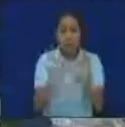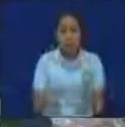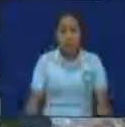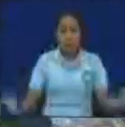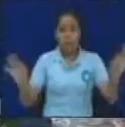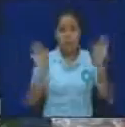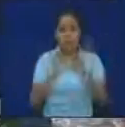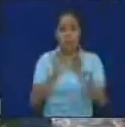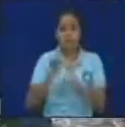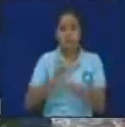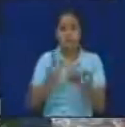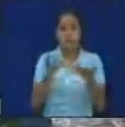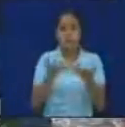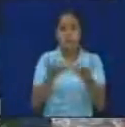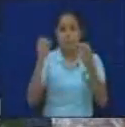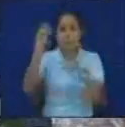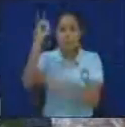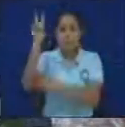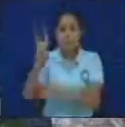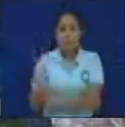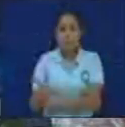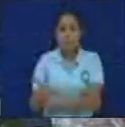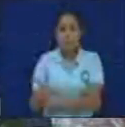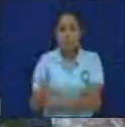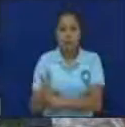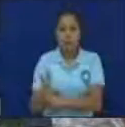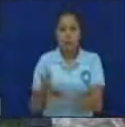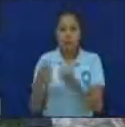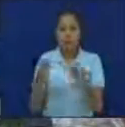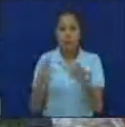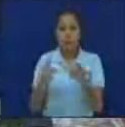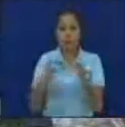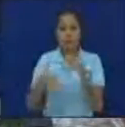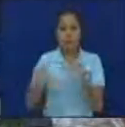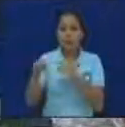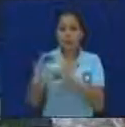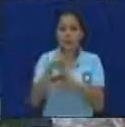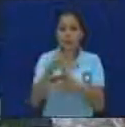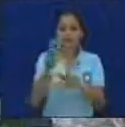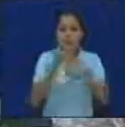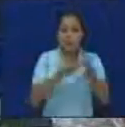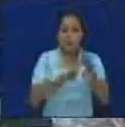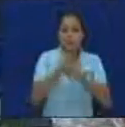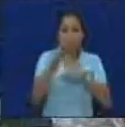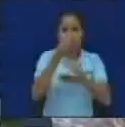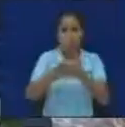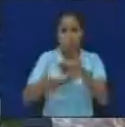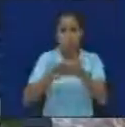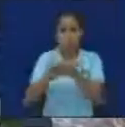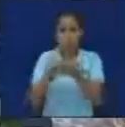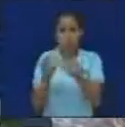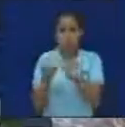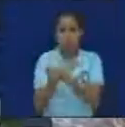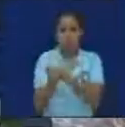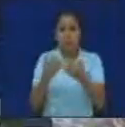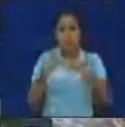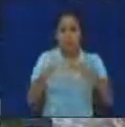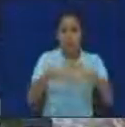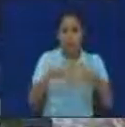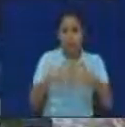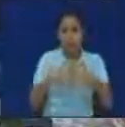que nosotros tenemos en nuestra Venezuela, sino que vayan a invertir en el campo